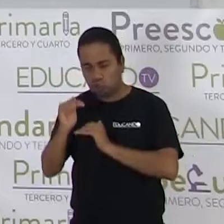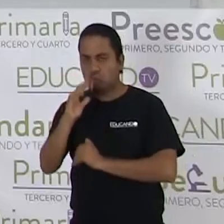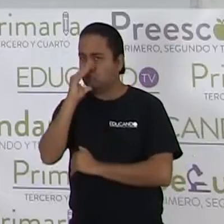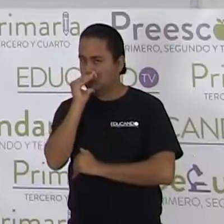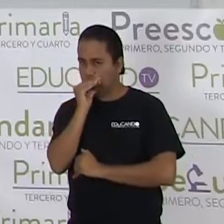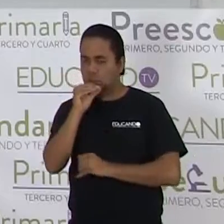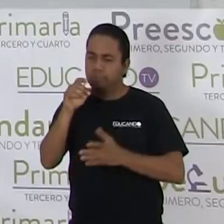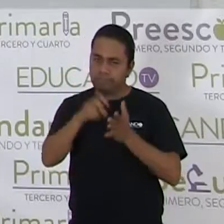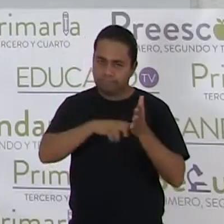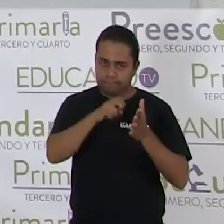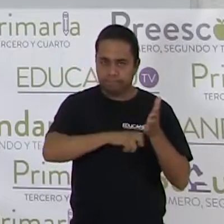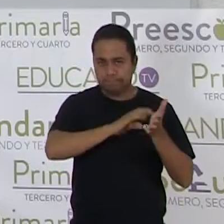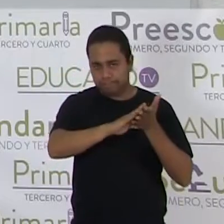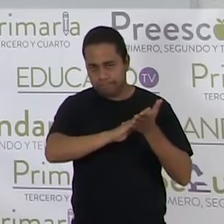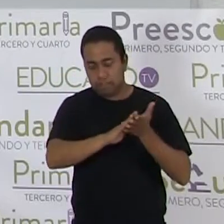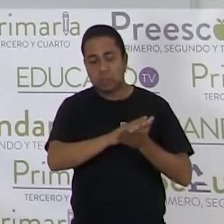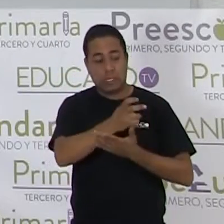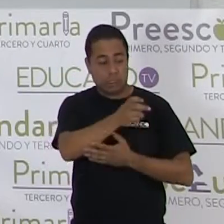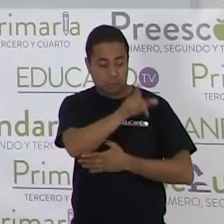Una solución,